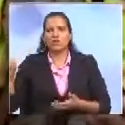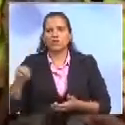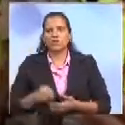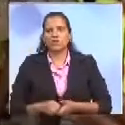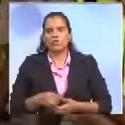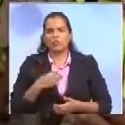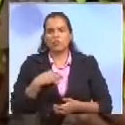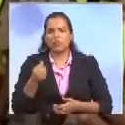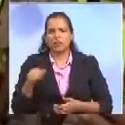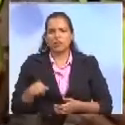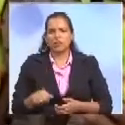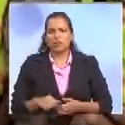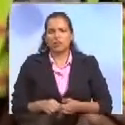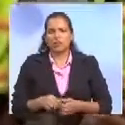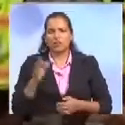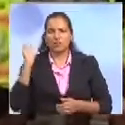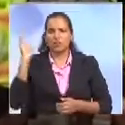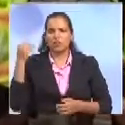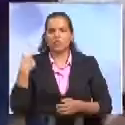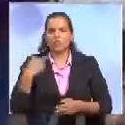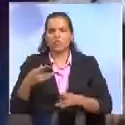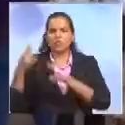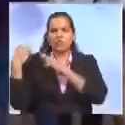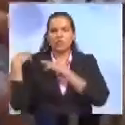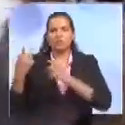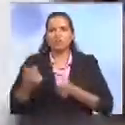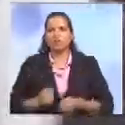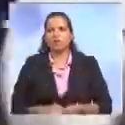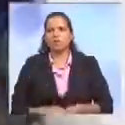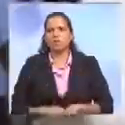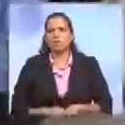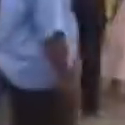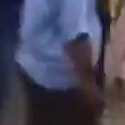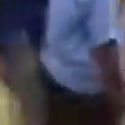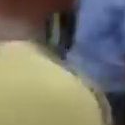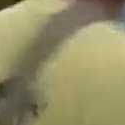y lo que ha llegado, el alcalde tiene que responder. Andrea Chere, Telecosta.